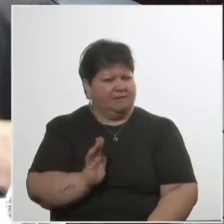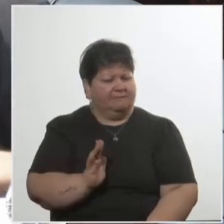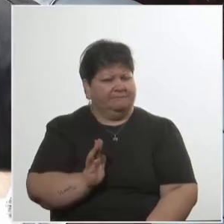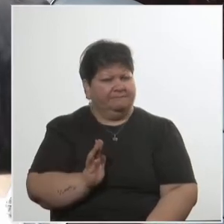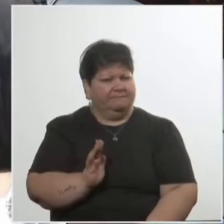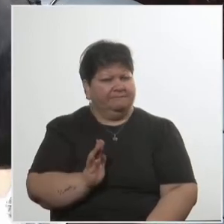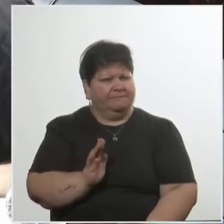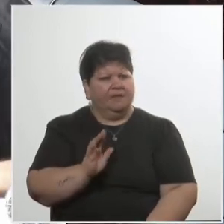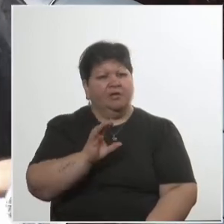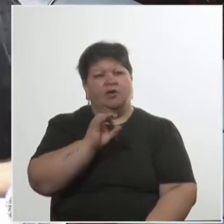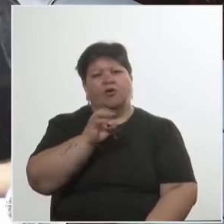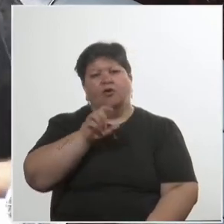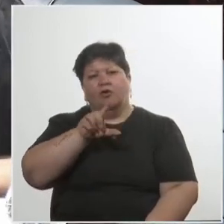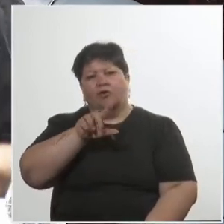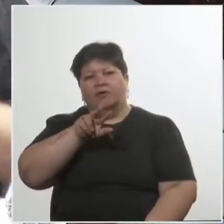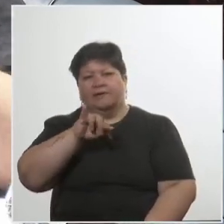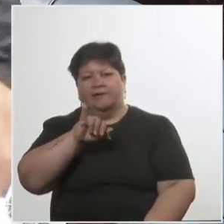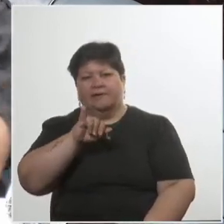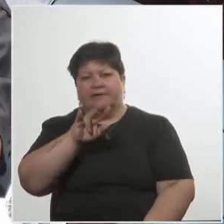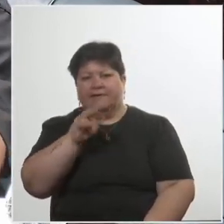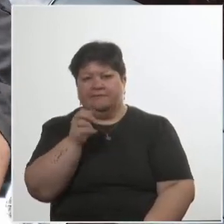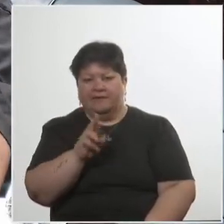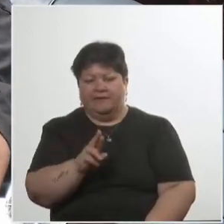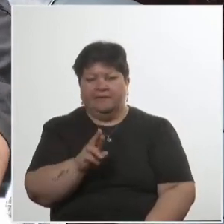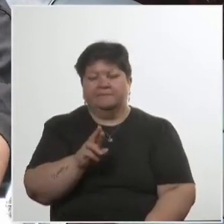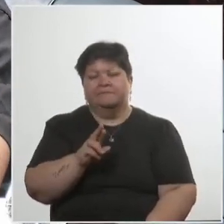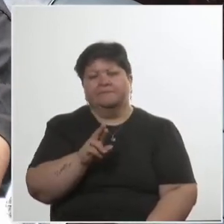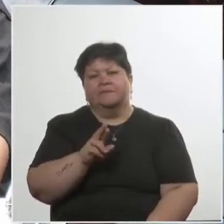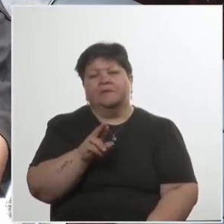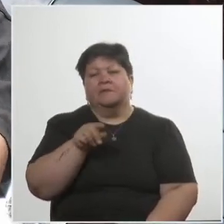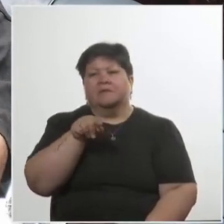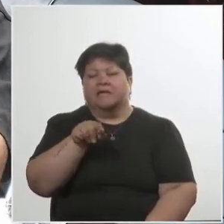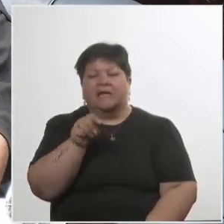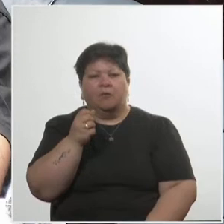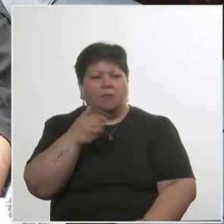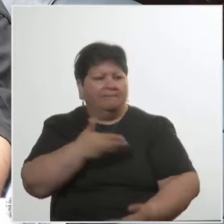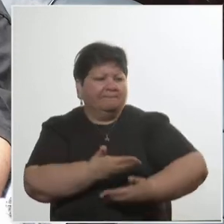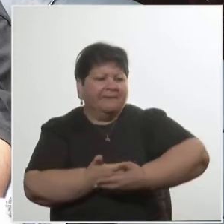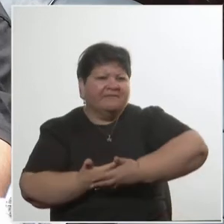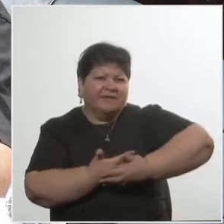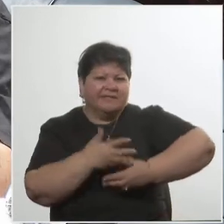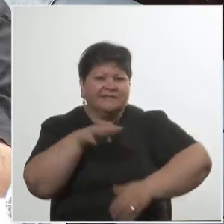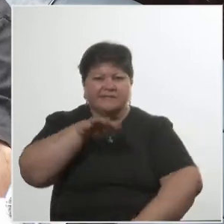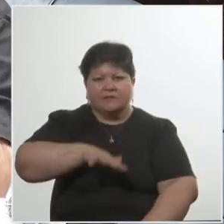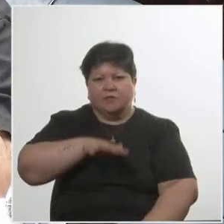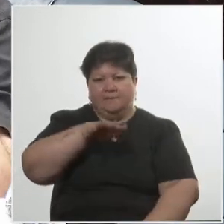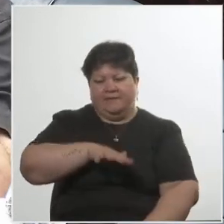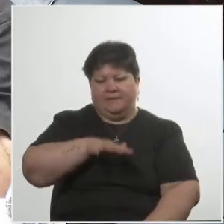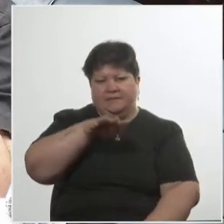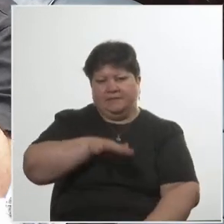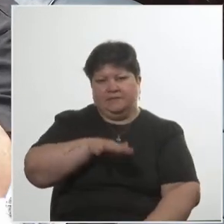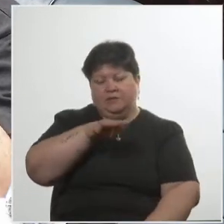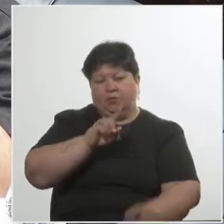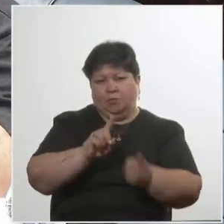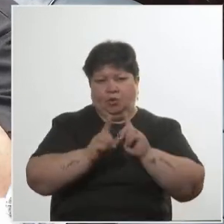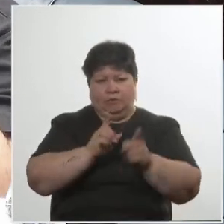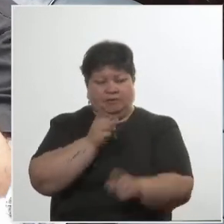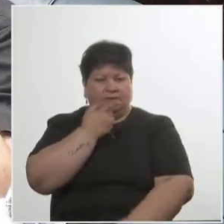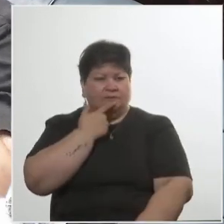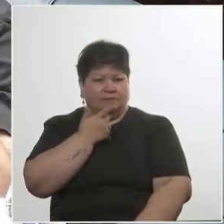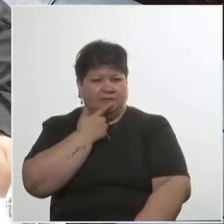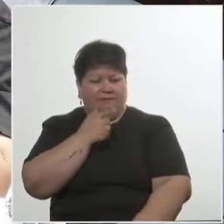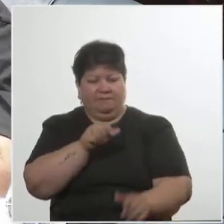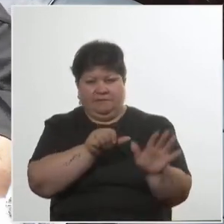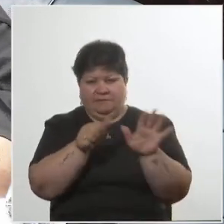olido Raúl Pérez era un bebé tenía cinco meses y un 11 de septiembre del